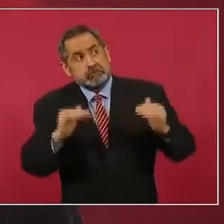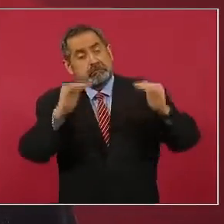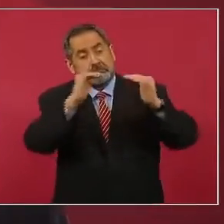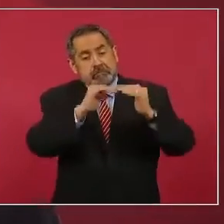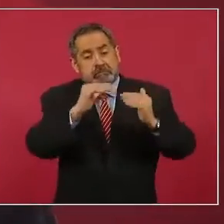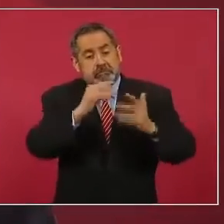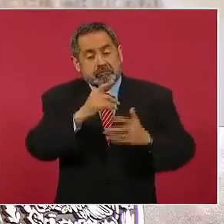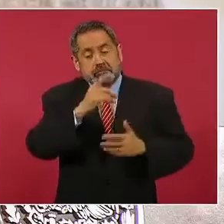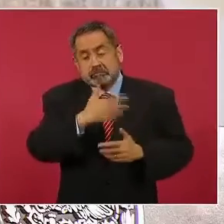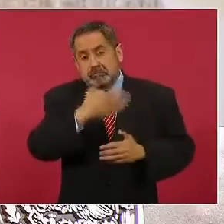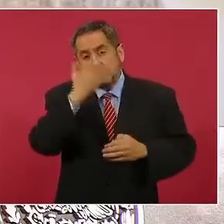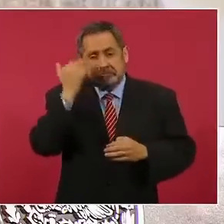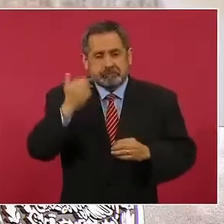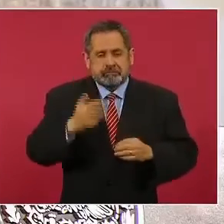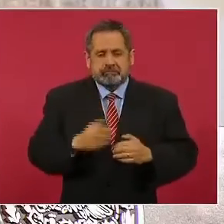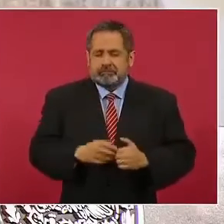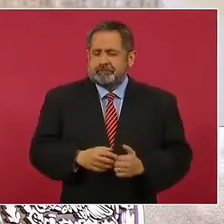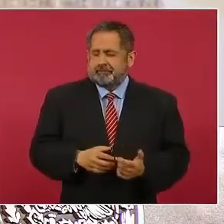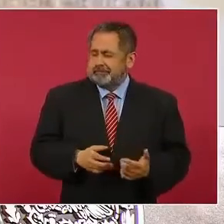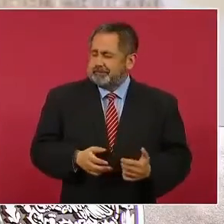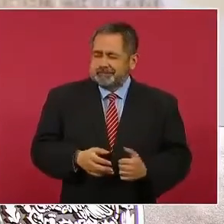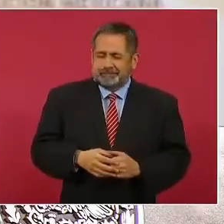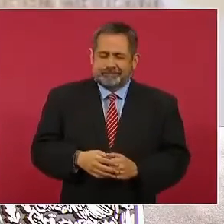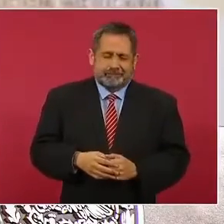México no sabían.